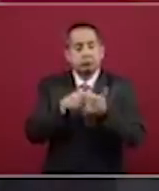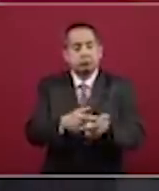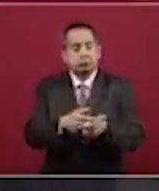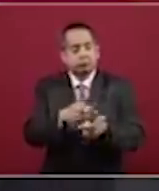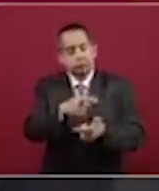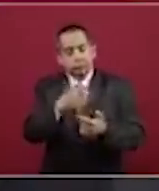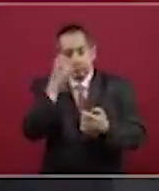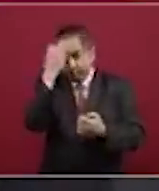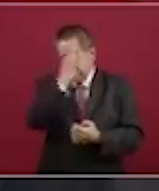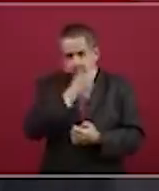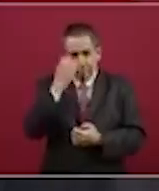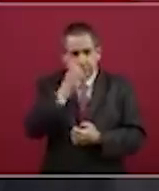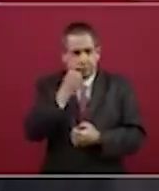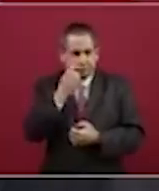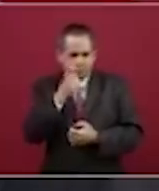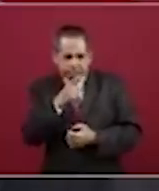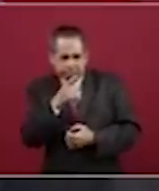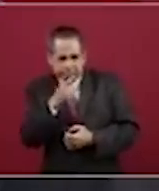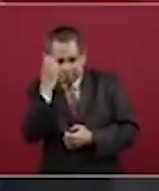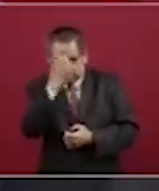el sistema de evaluación punitiva.